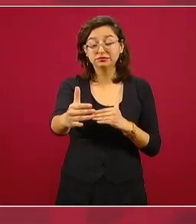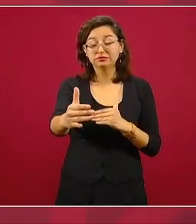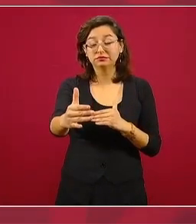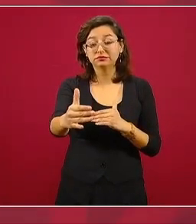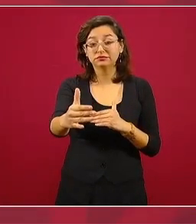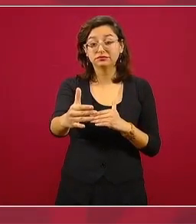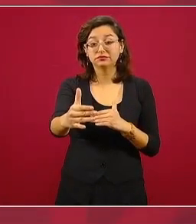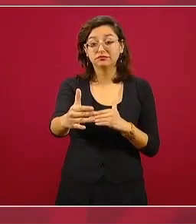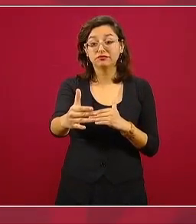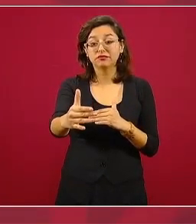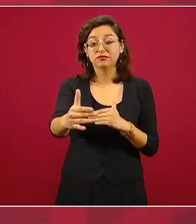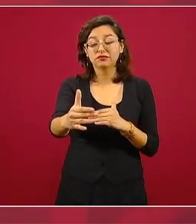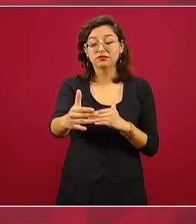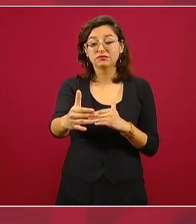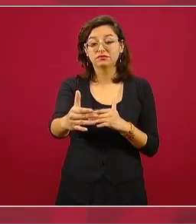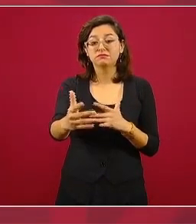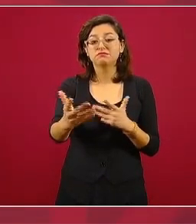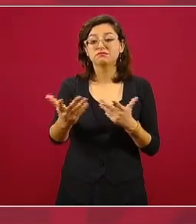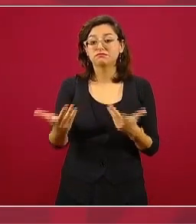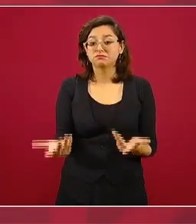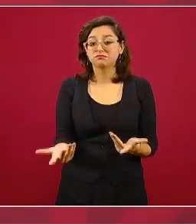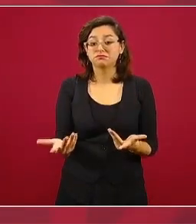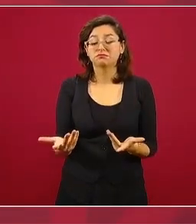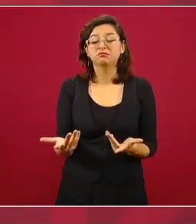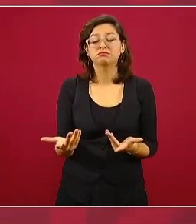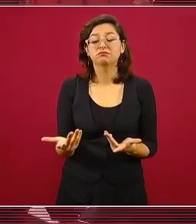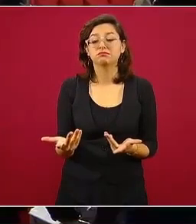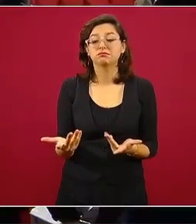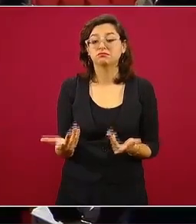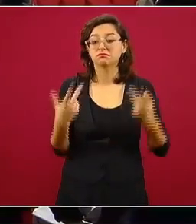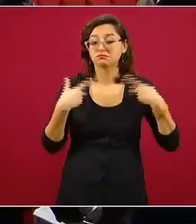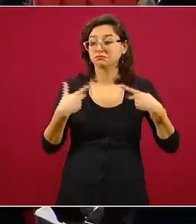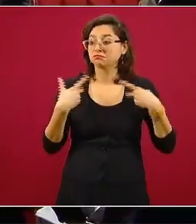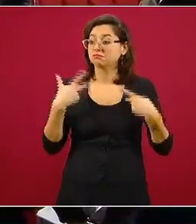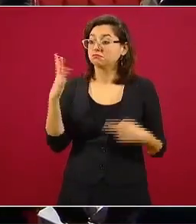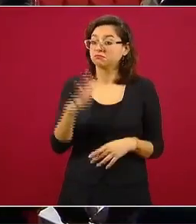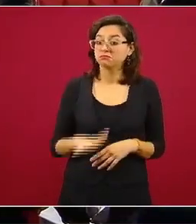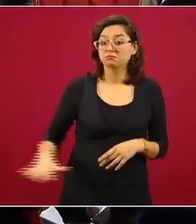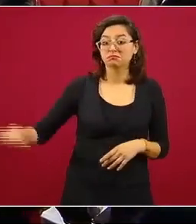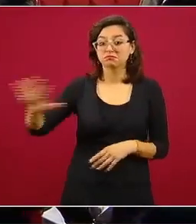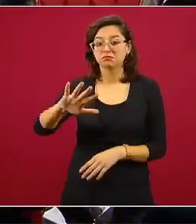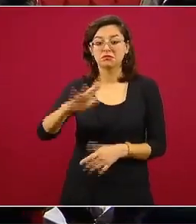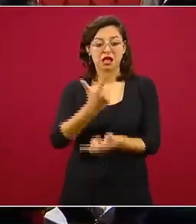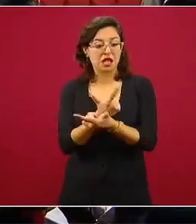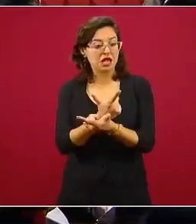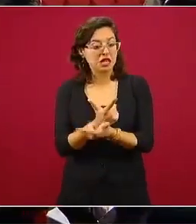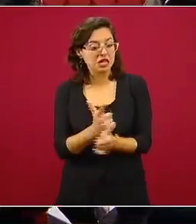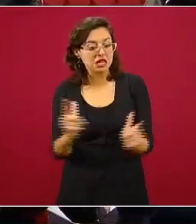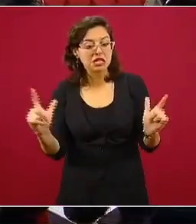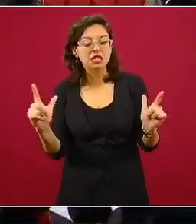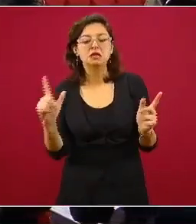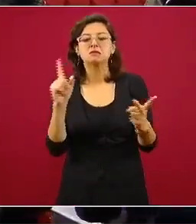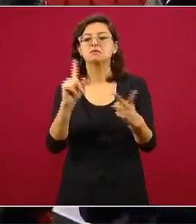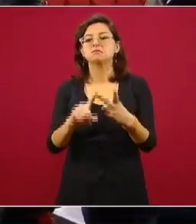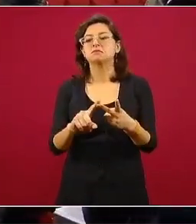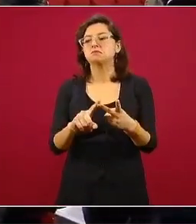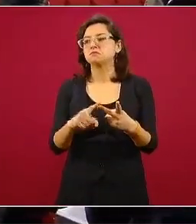en que se ejercen más las libertades, hay más